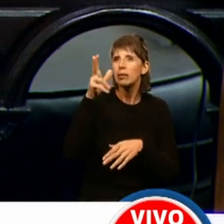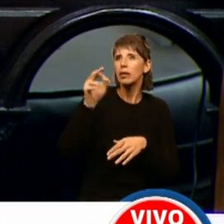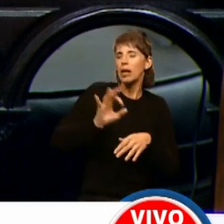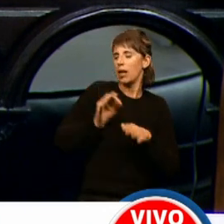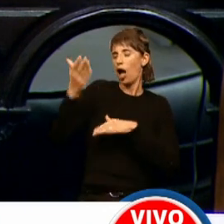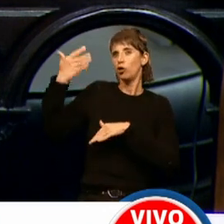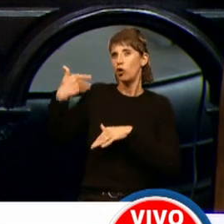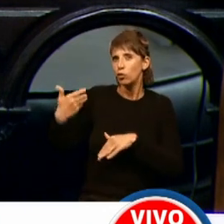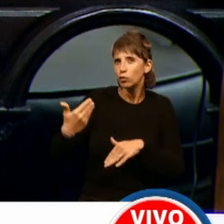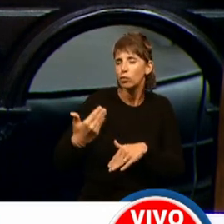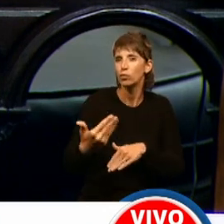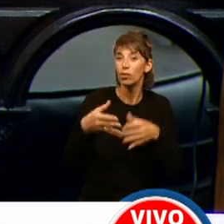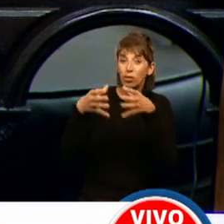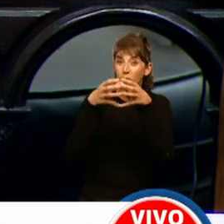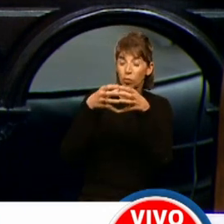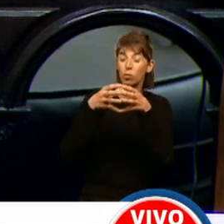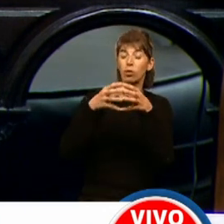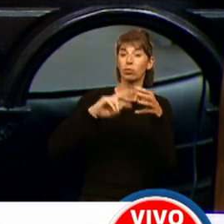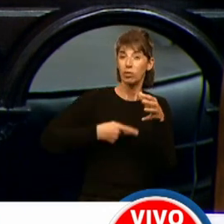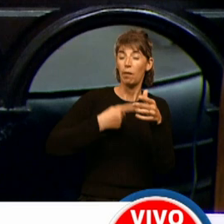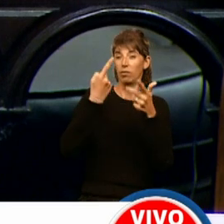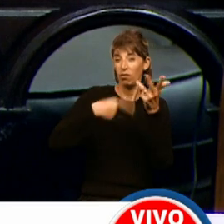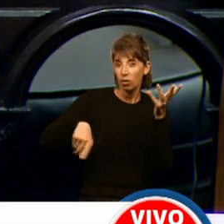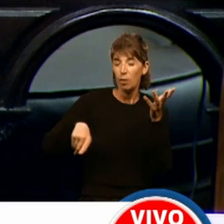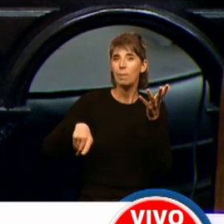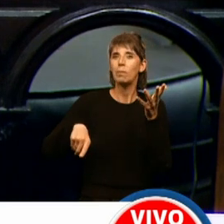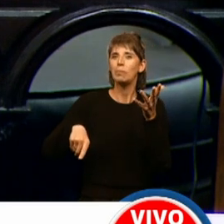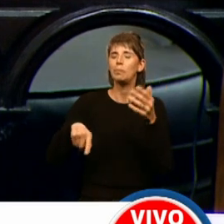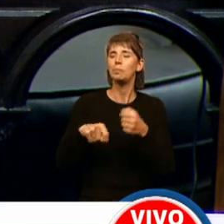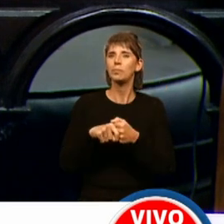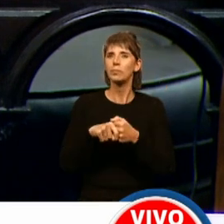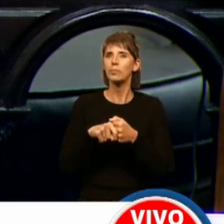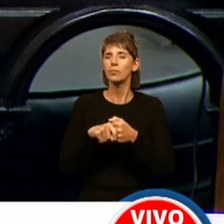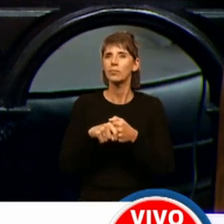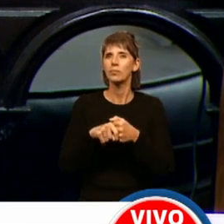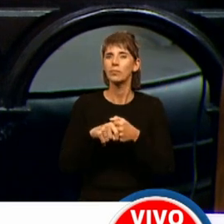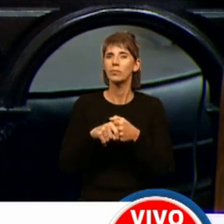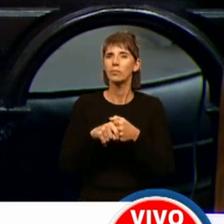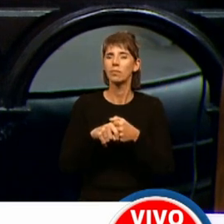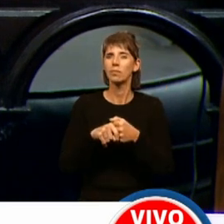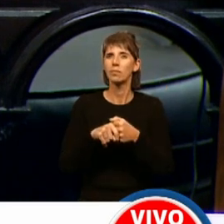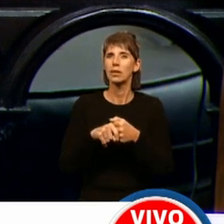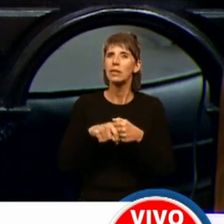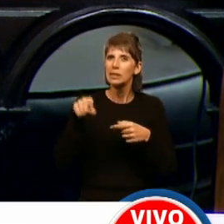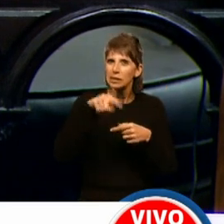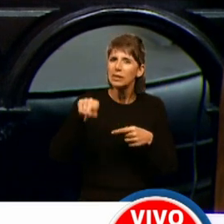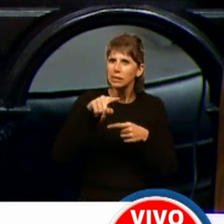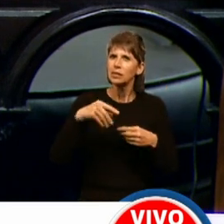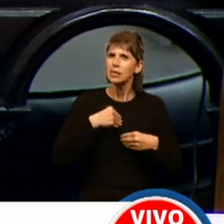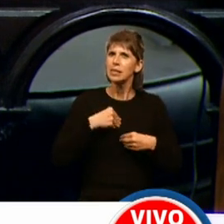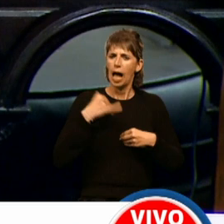vida ha sido transitado ha transitado la marginalidad